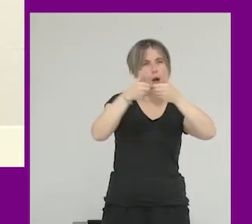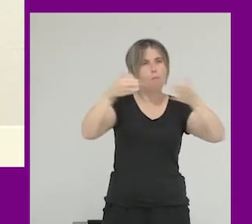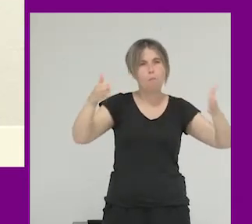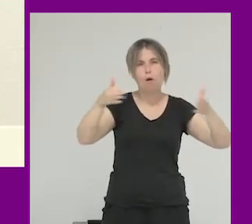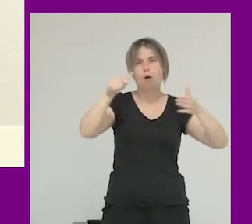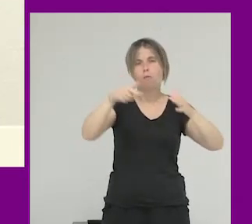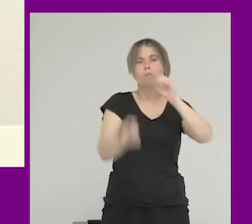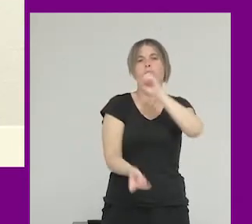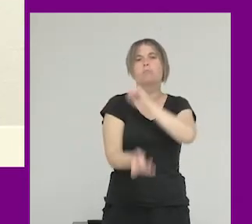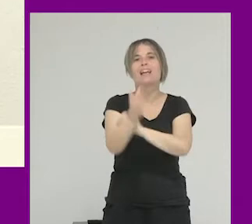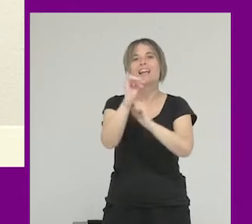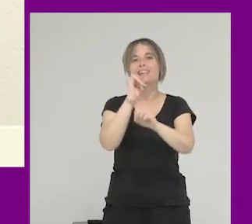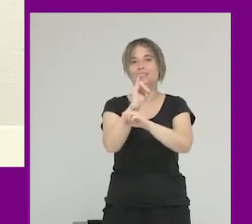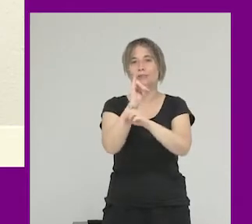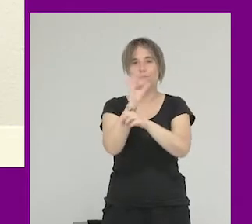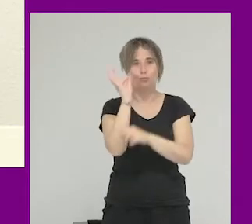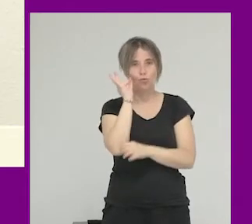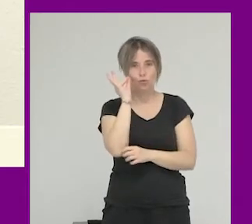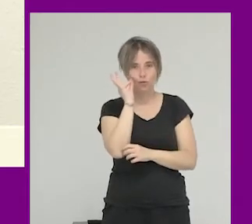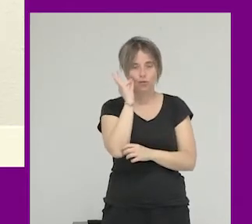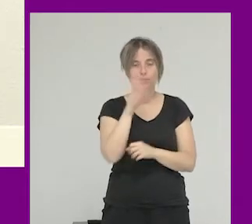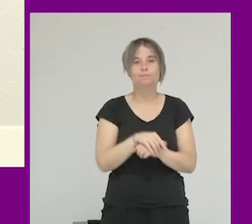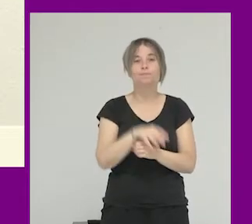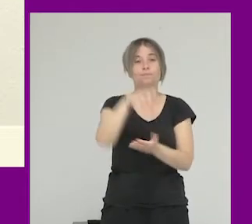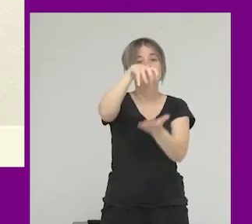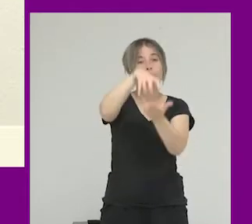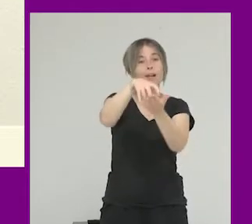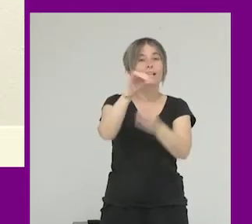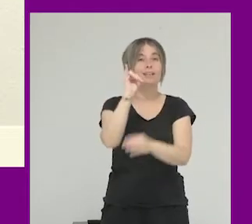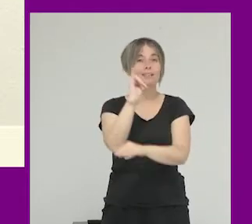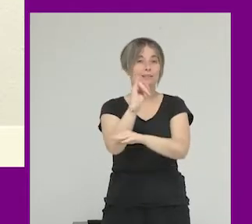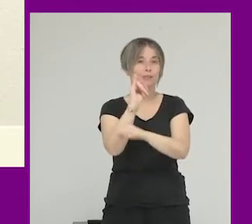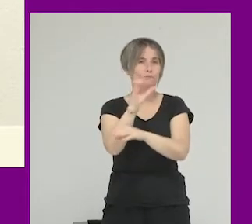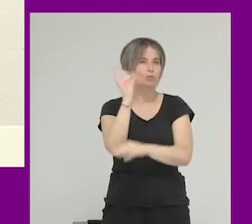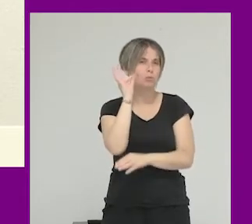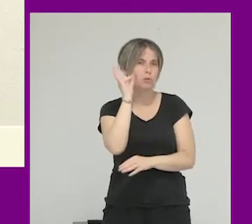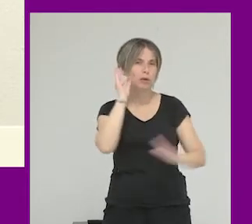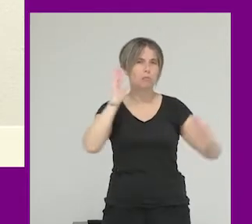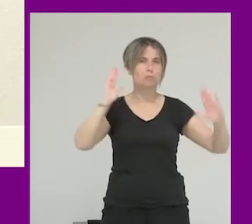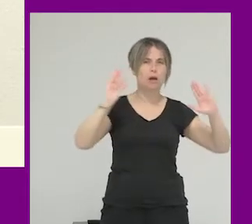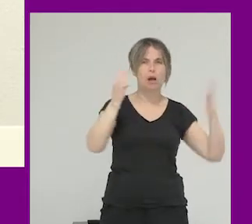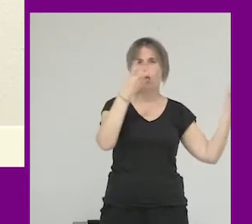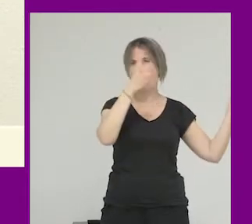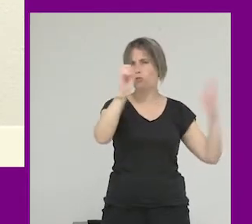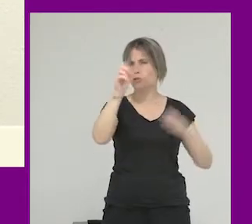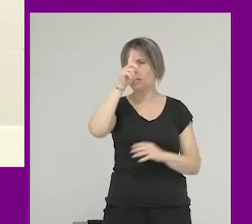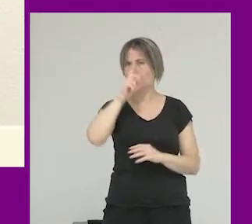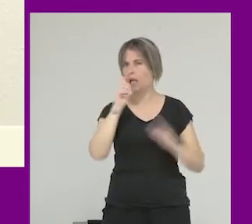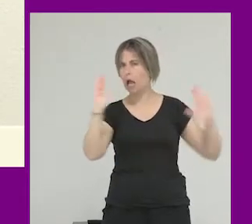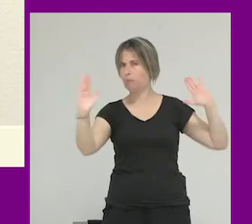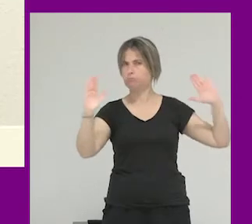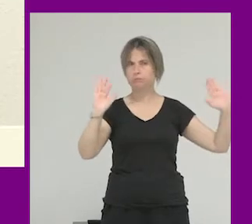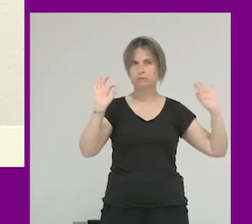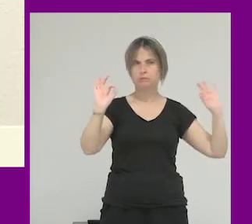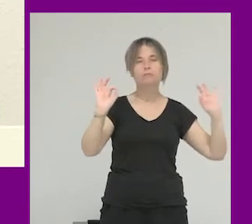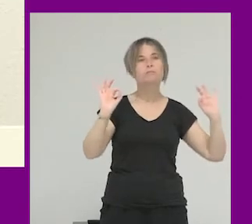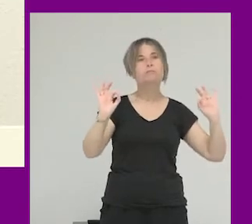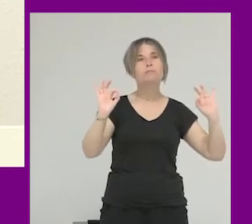del Instituto de la Mujer. El Instituto de la Mujer, en los años 80,